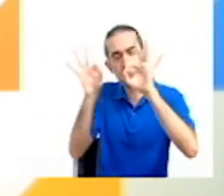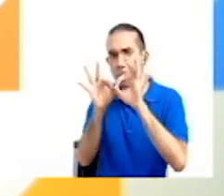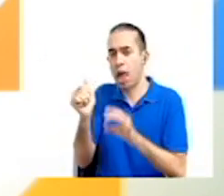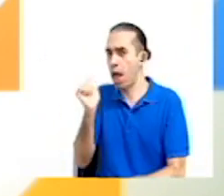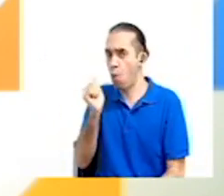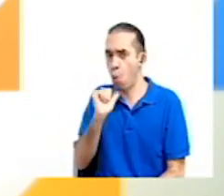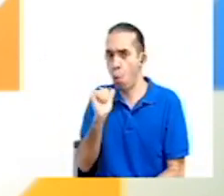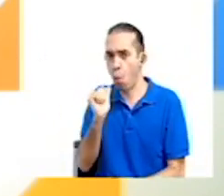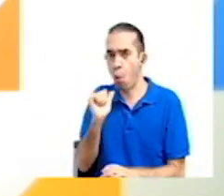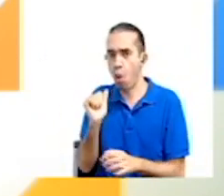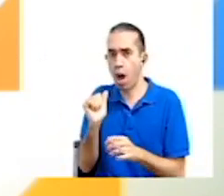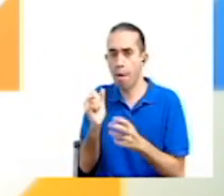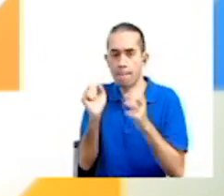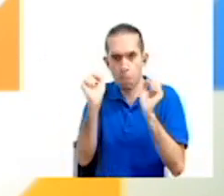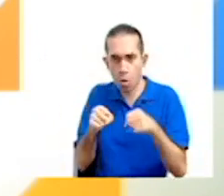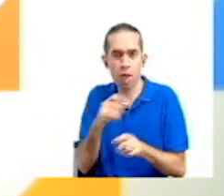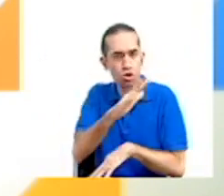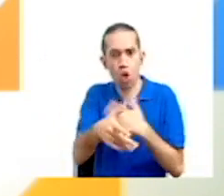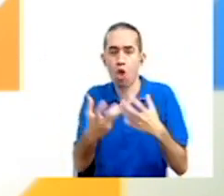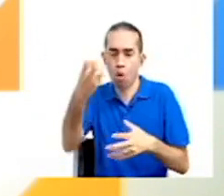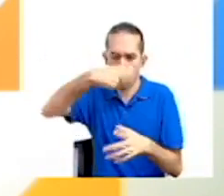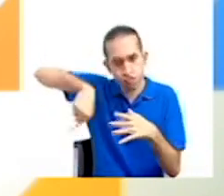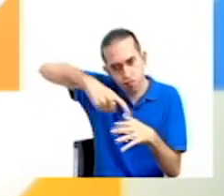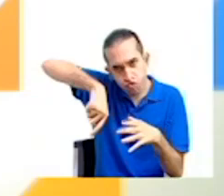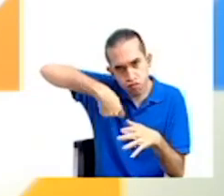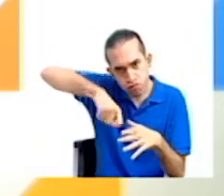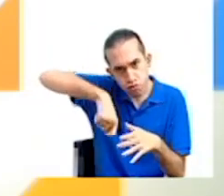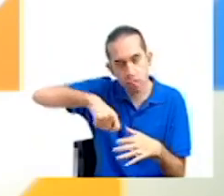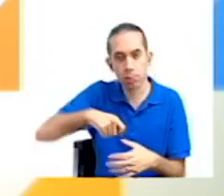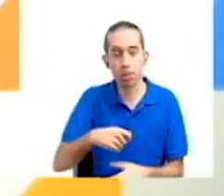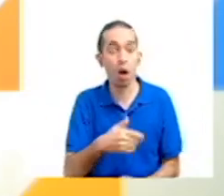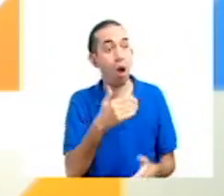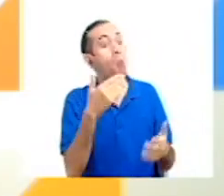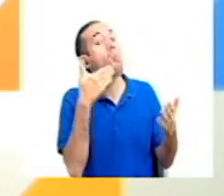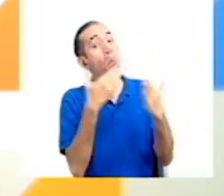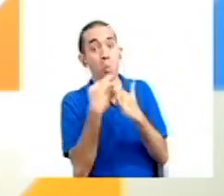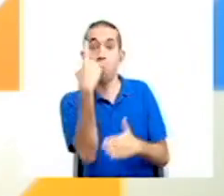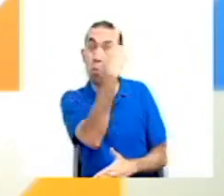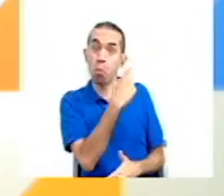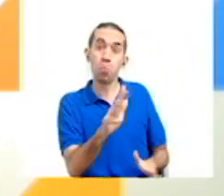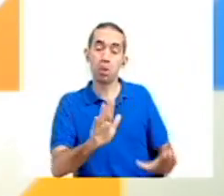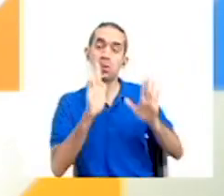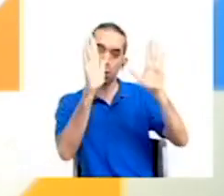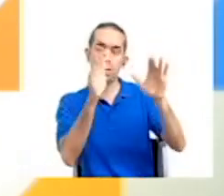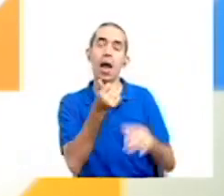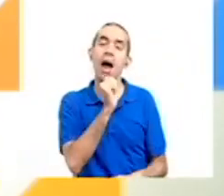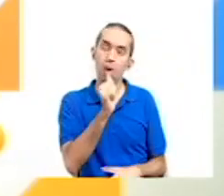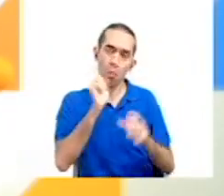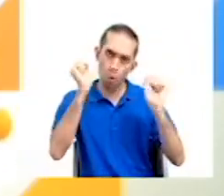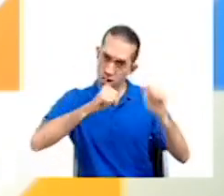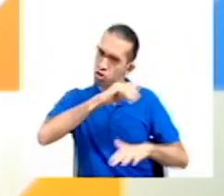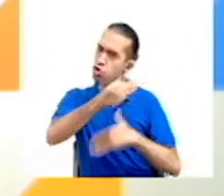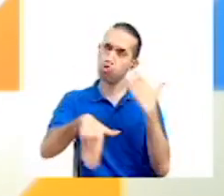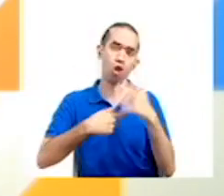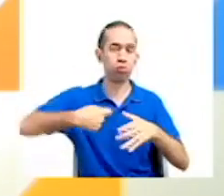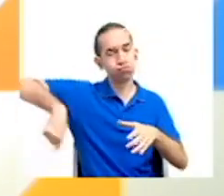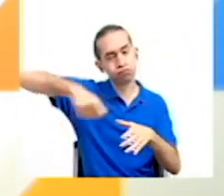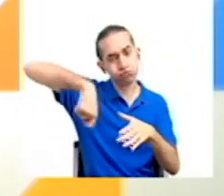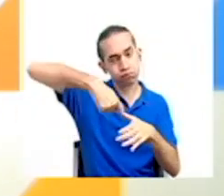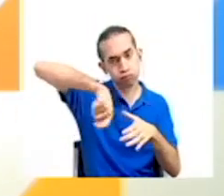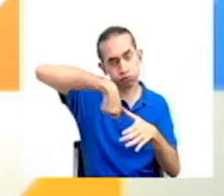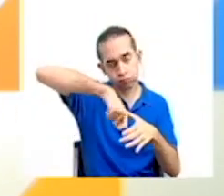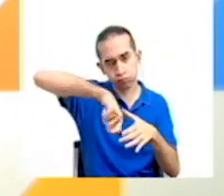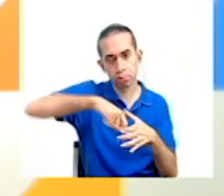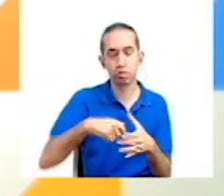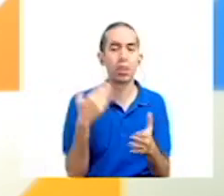agua sea el disolvente universal? Muy buena pregunta, excelente. El agua es el disolvente universal. ¿Qué significa eso?